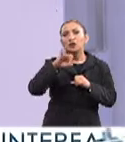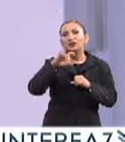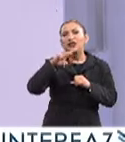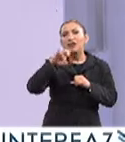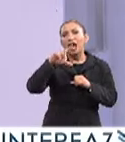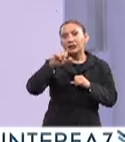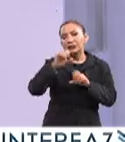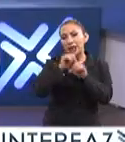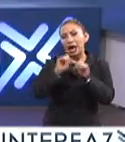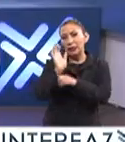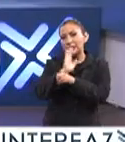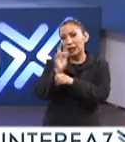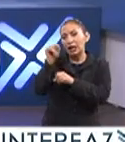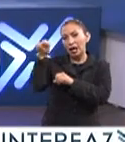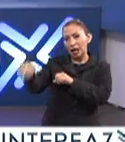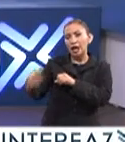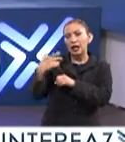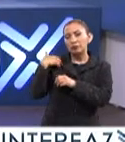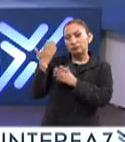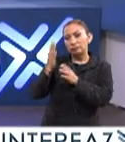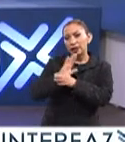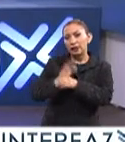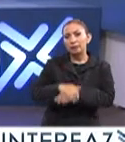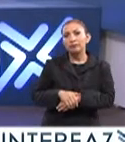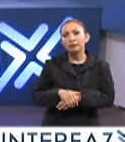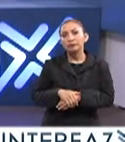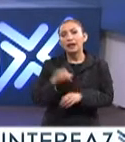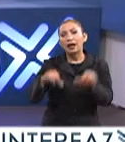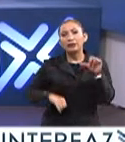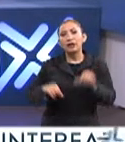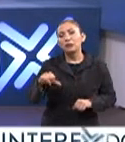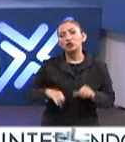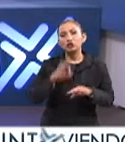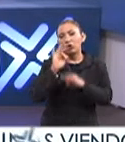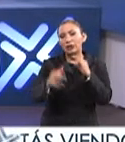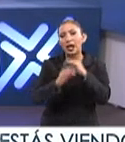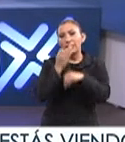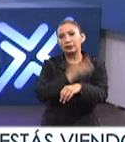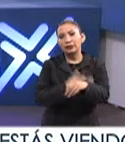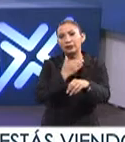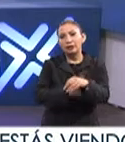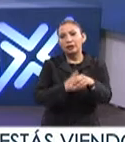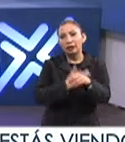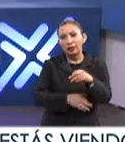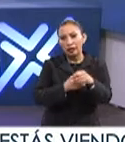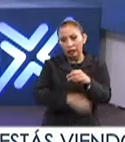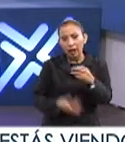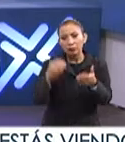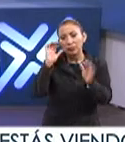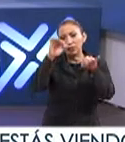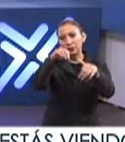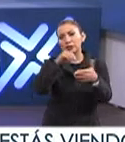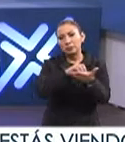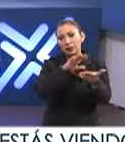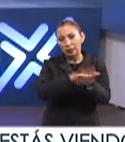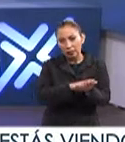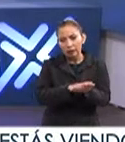Monsiváis, que es la sala de cine donde estará el ciclo de cine. Perfecto. Las actividades todas son por la tarde, ahí se pueden inscribir,